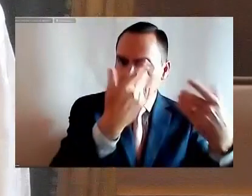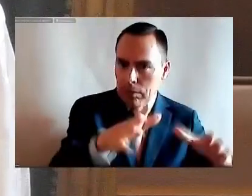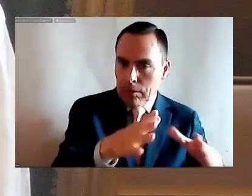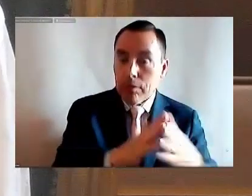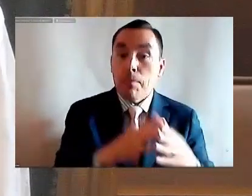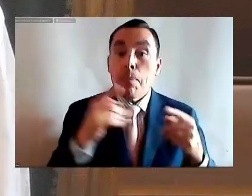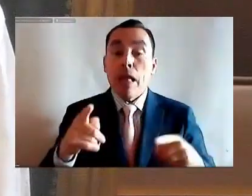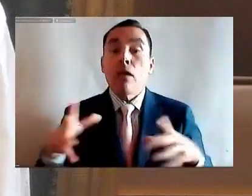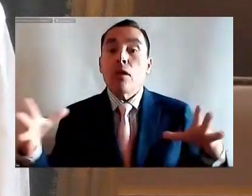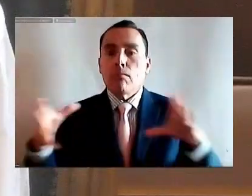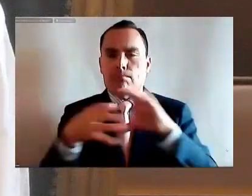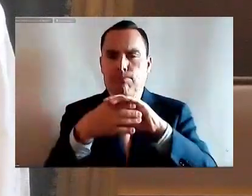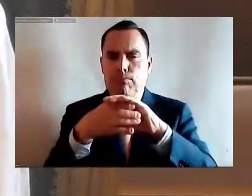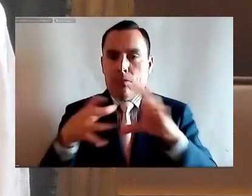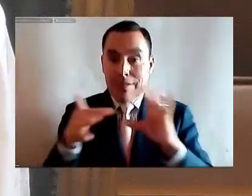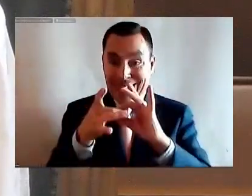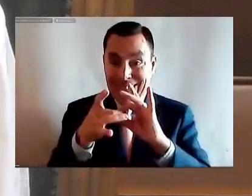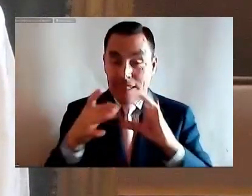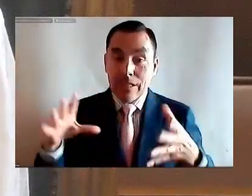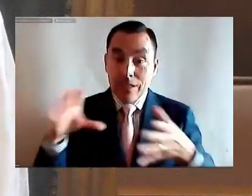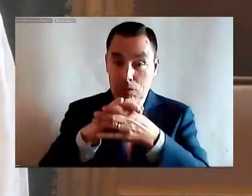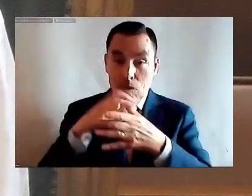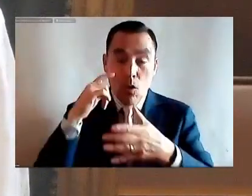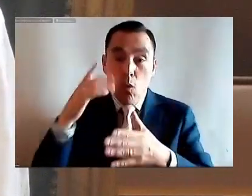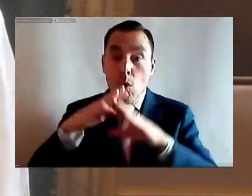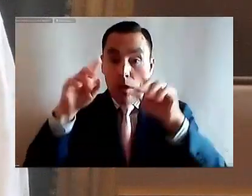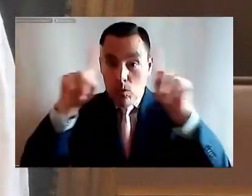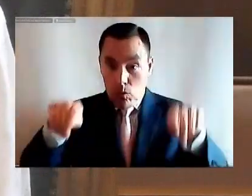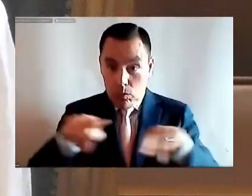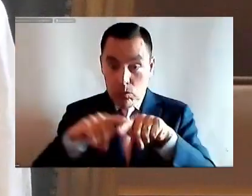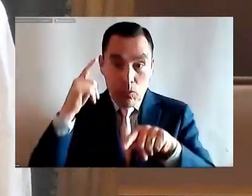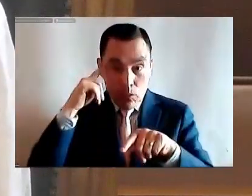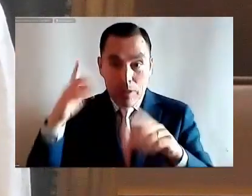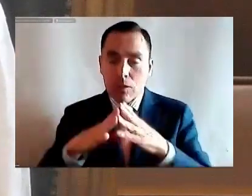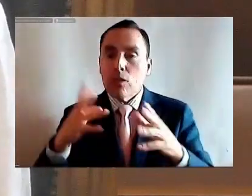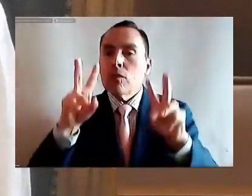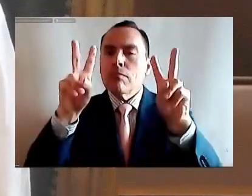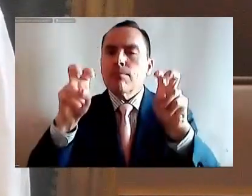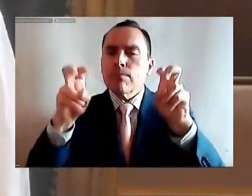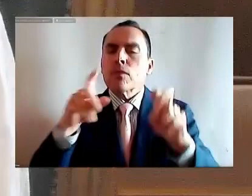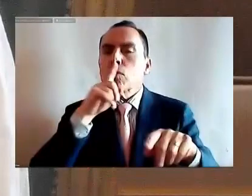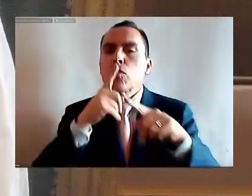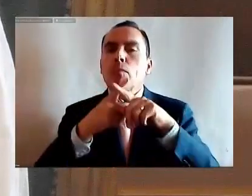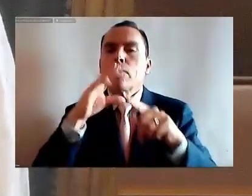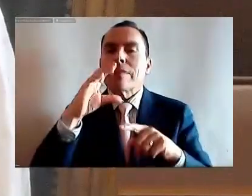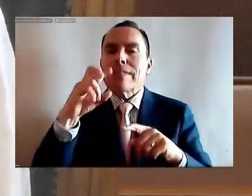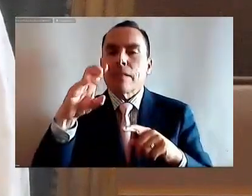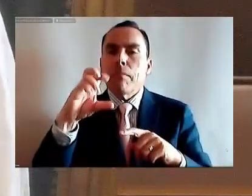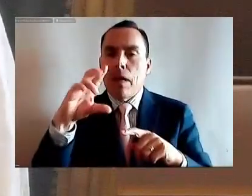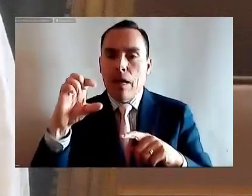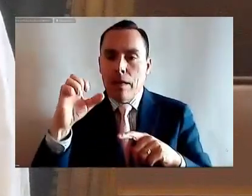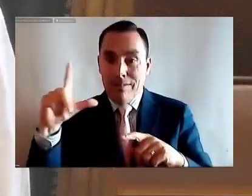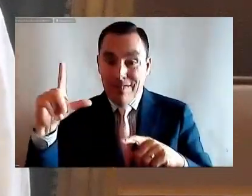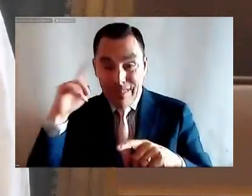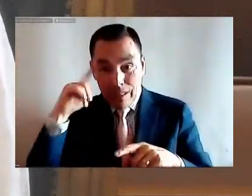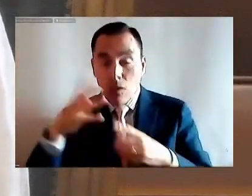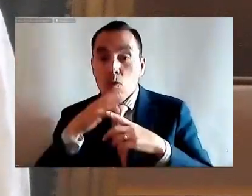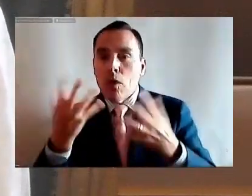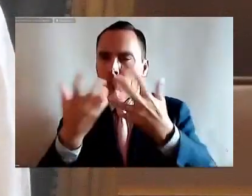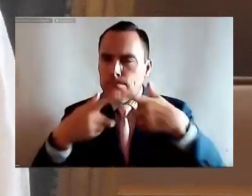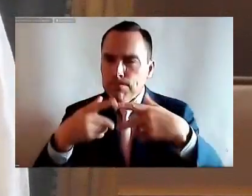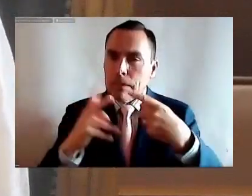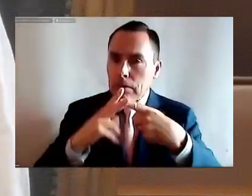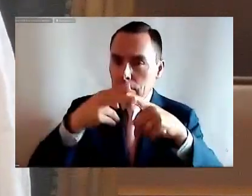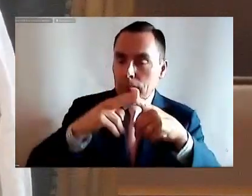marco conceptual a efectos de comprender, como dice la CEPAL, los mecanismos que generan o